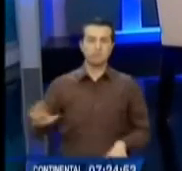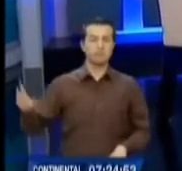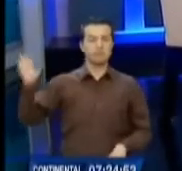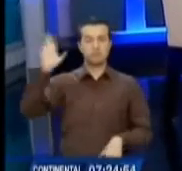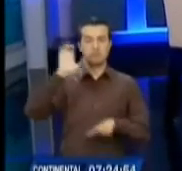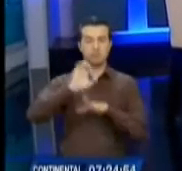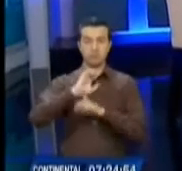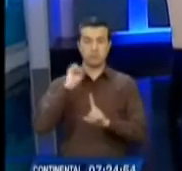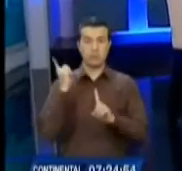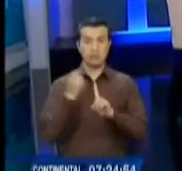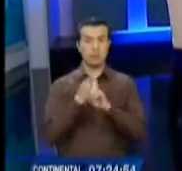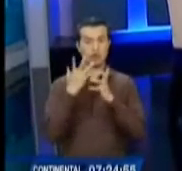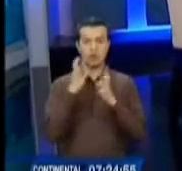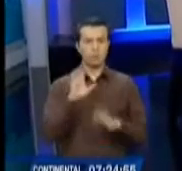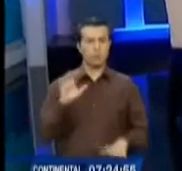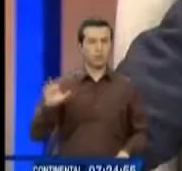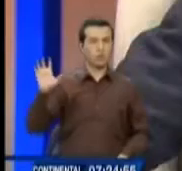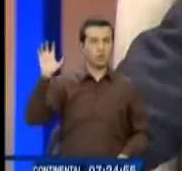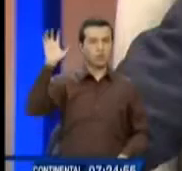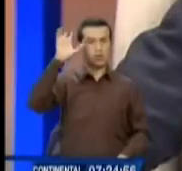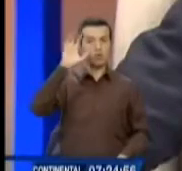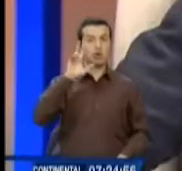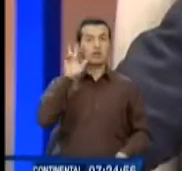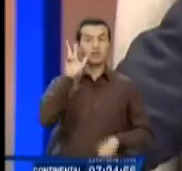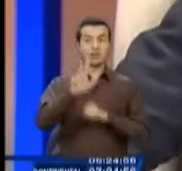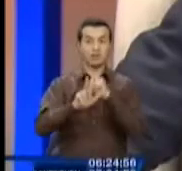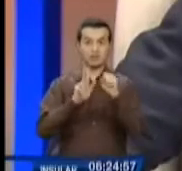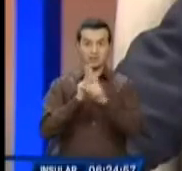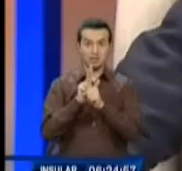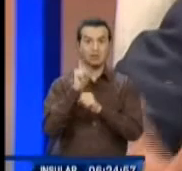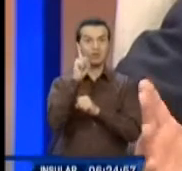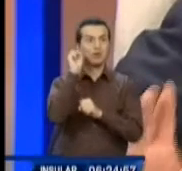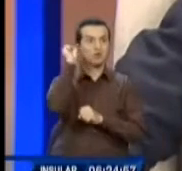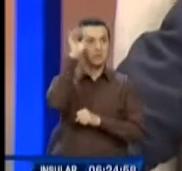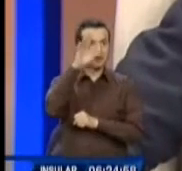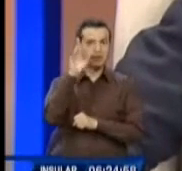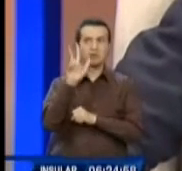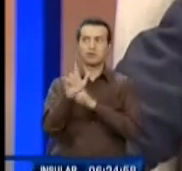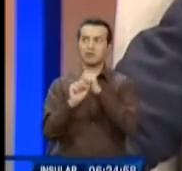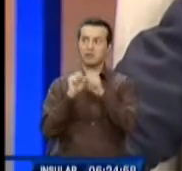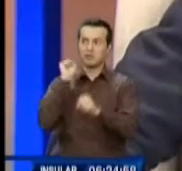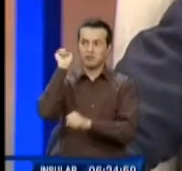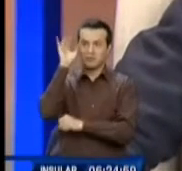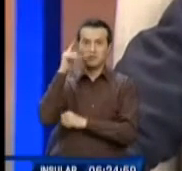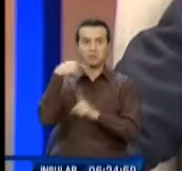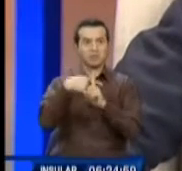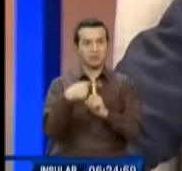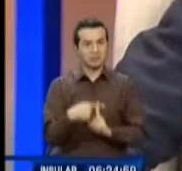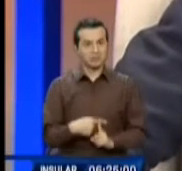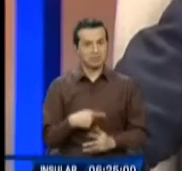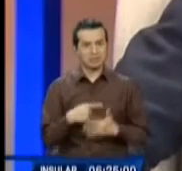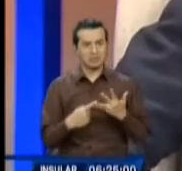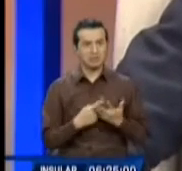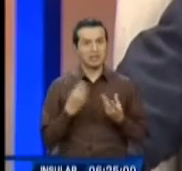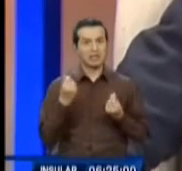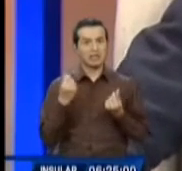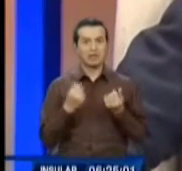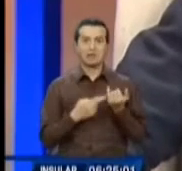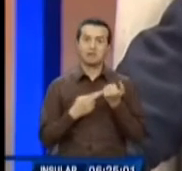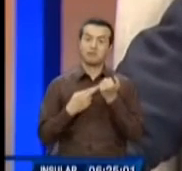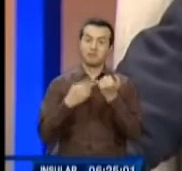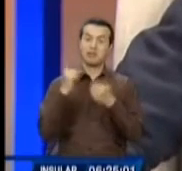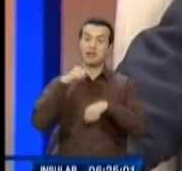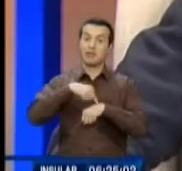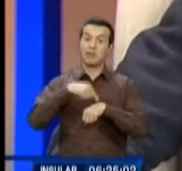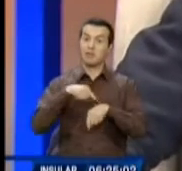En principio queríamos hacer todas las provincias. Nos está tomando 3 años hacer cada película y bueno, si sumamos... El tema de recursos es importante. Sí,